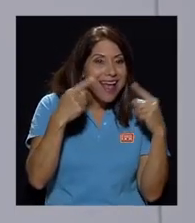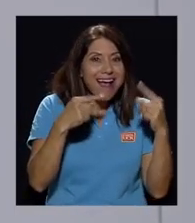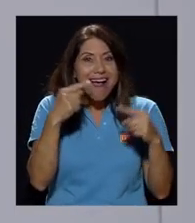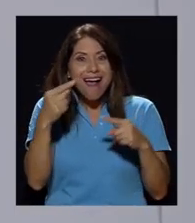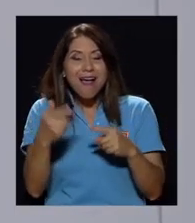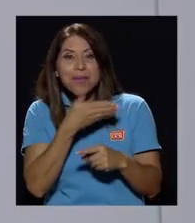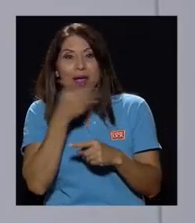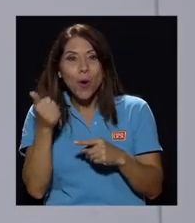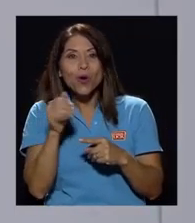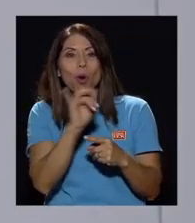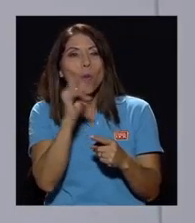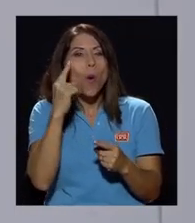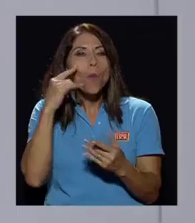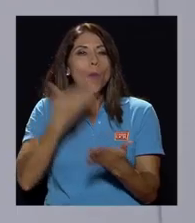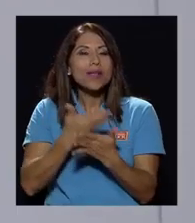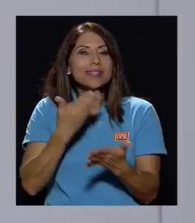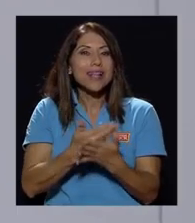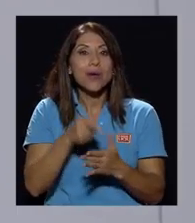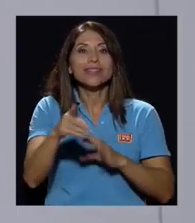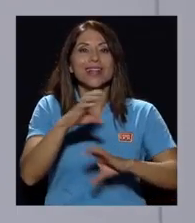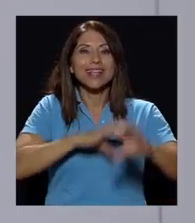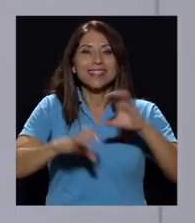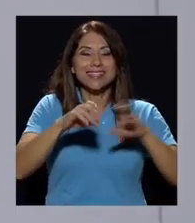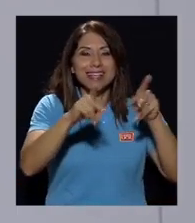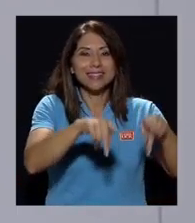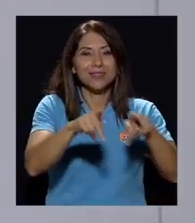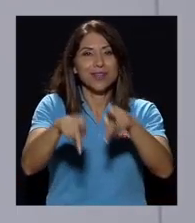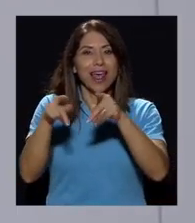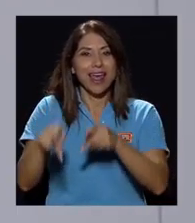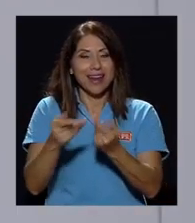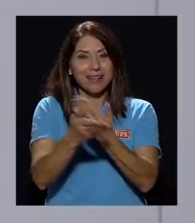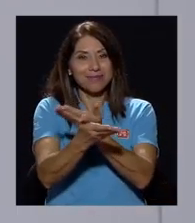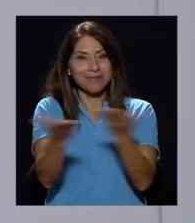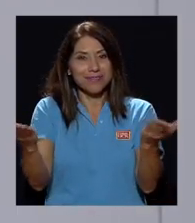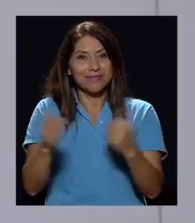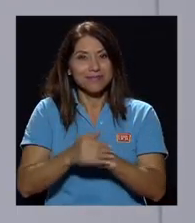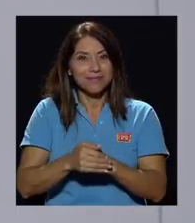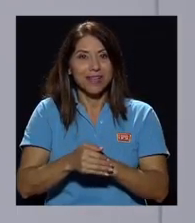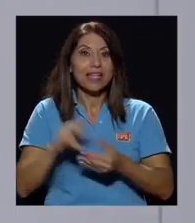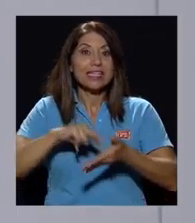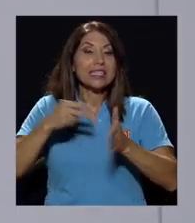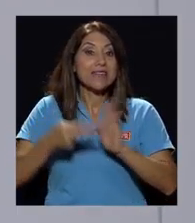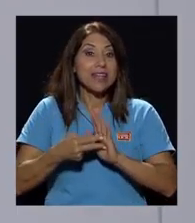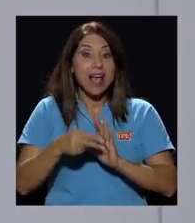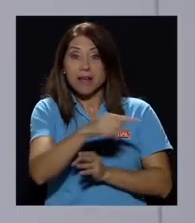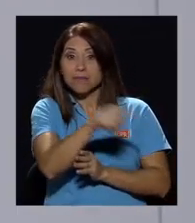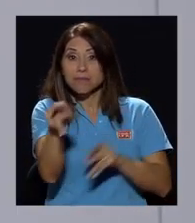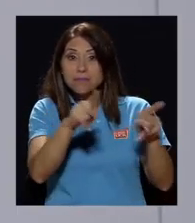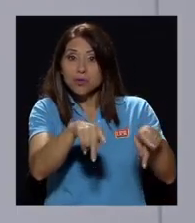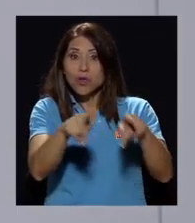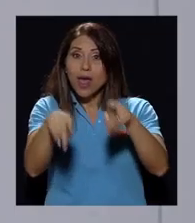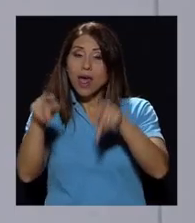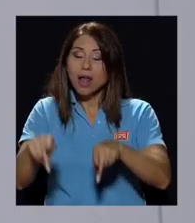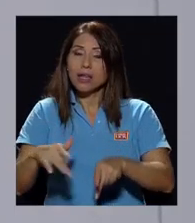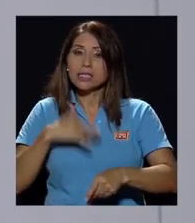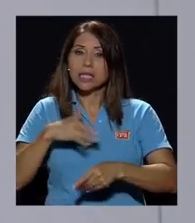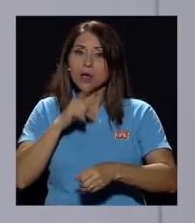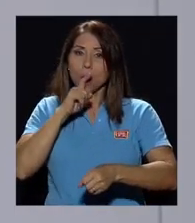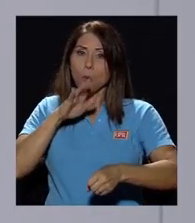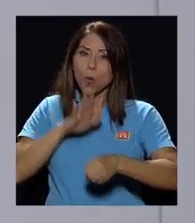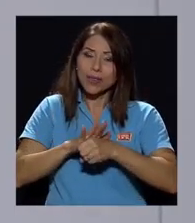por así decir estos ésta es la ciencia ciudadana que de verdad que es es comprometer al ciudadano comprometer a la gente en el